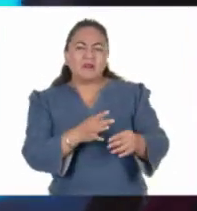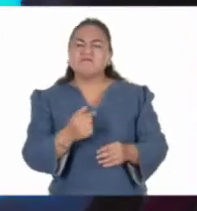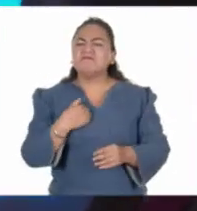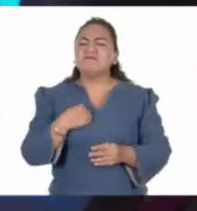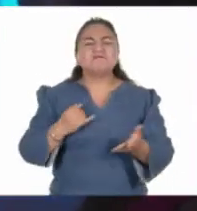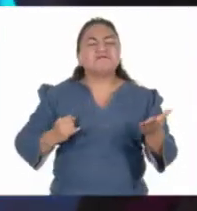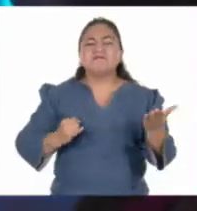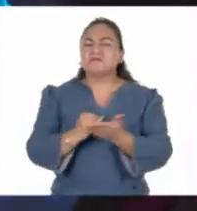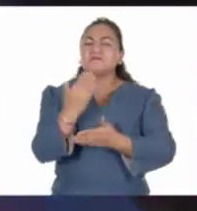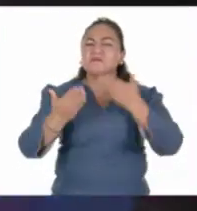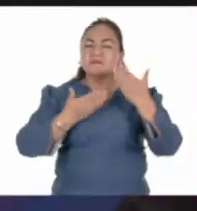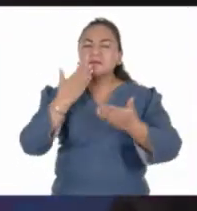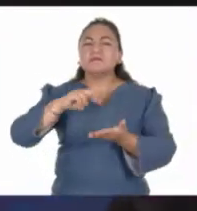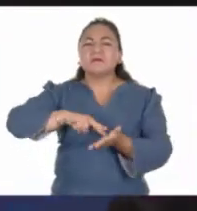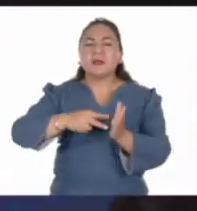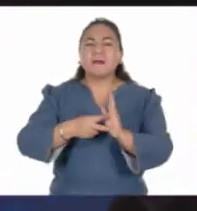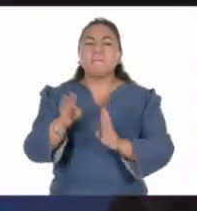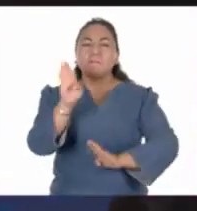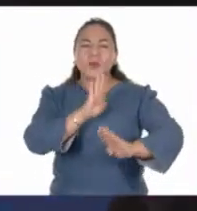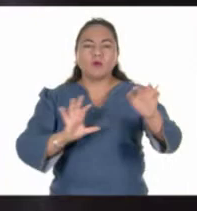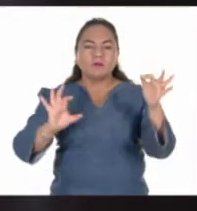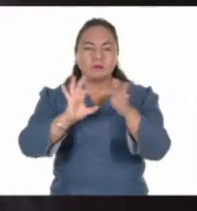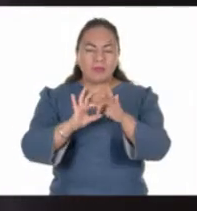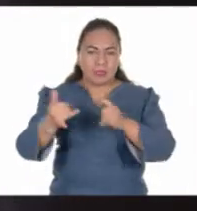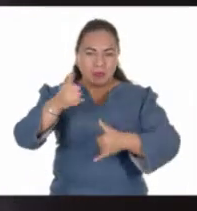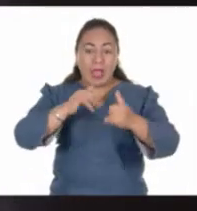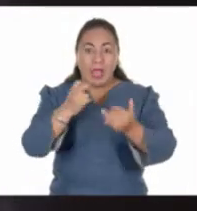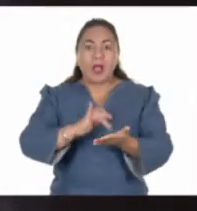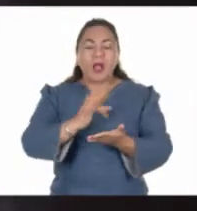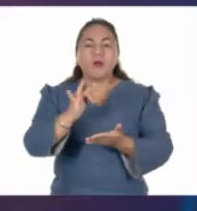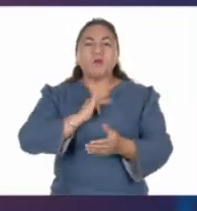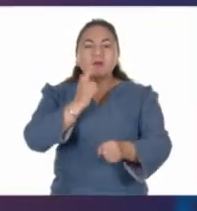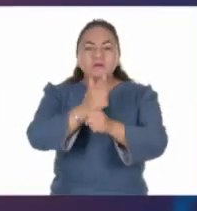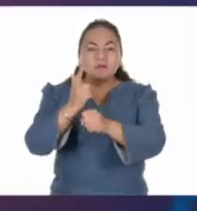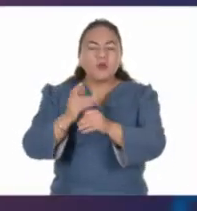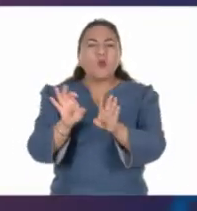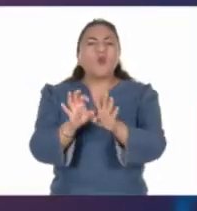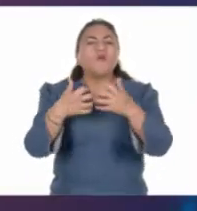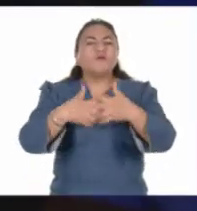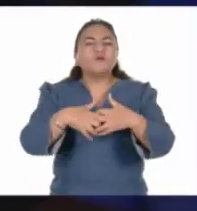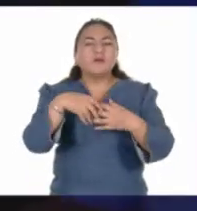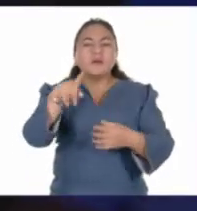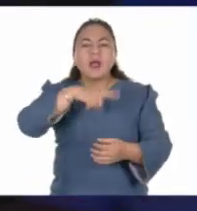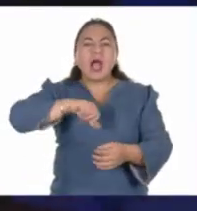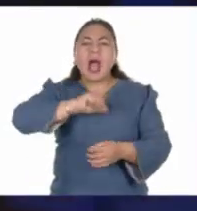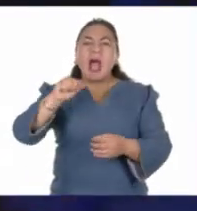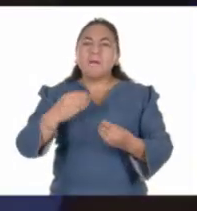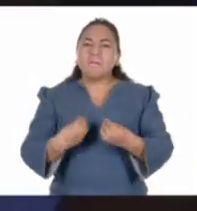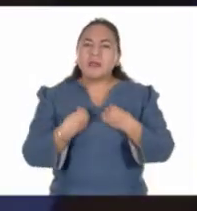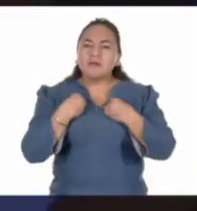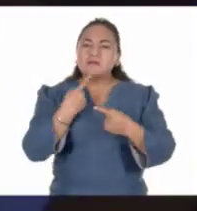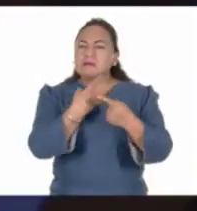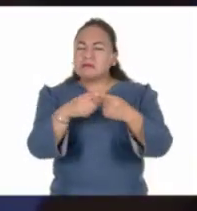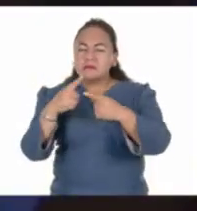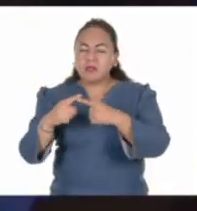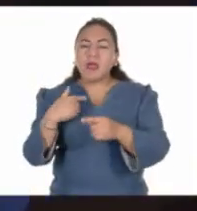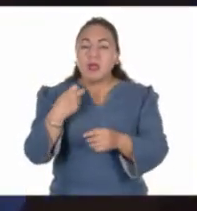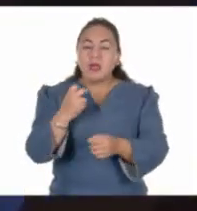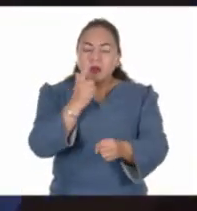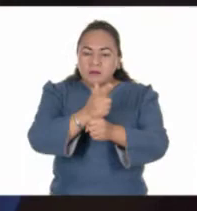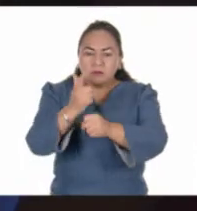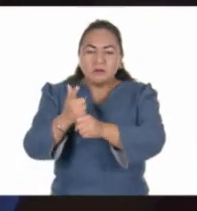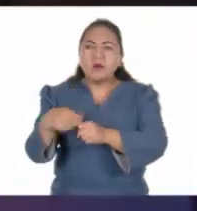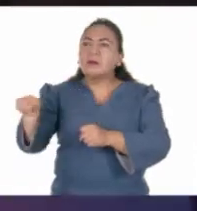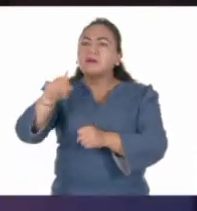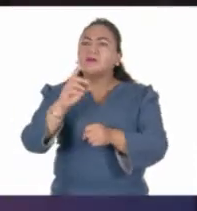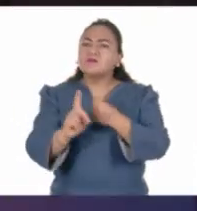Decidí estudiar ingeniería bioquímica porque me ayudó a entender cómo funcionaban los seres vivos. Pero también empezó mi camino para descubrir soluciones que